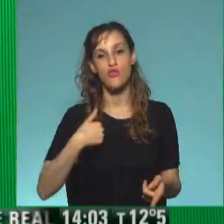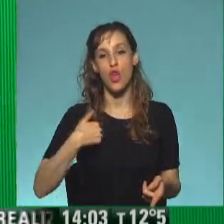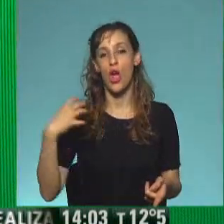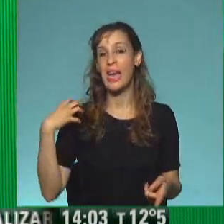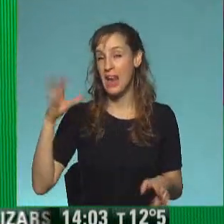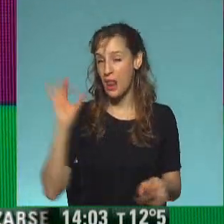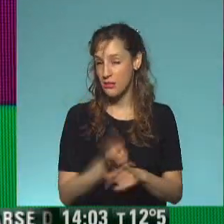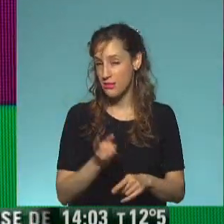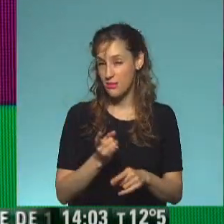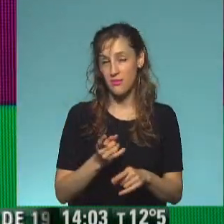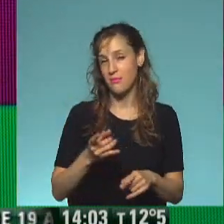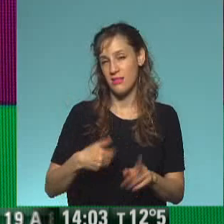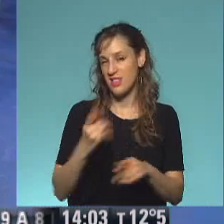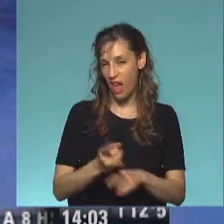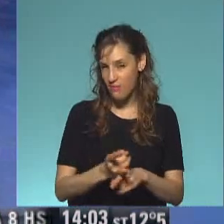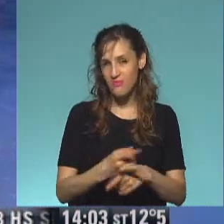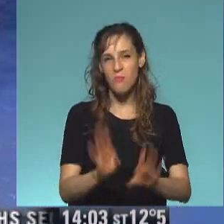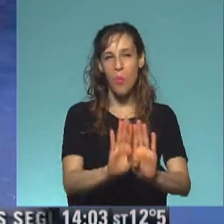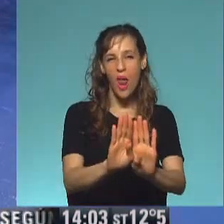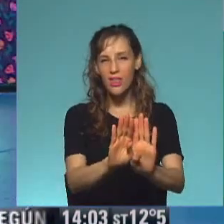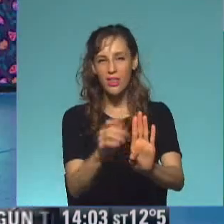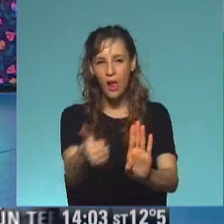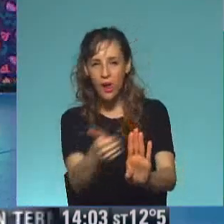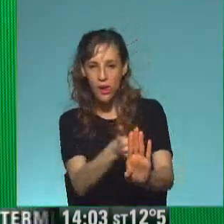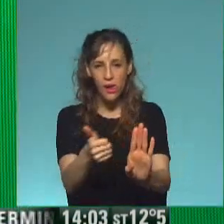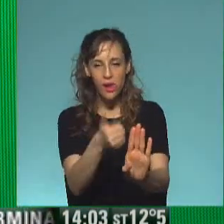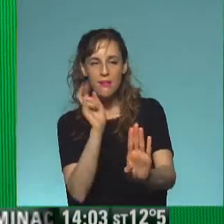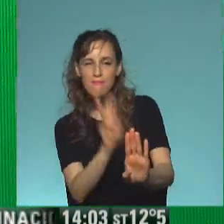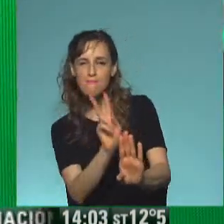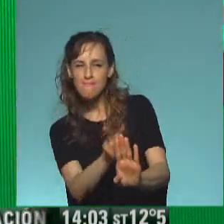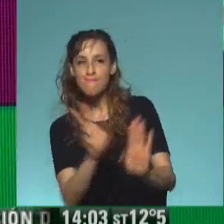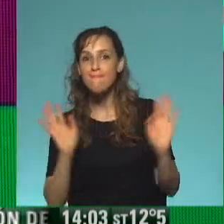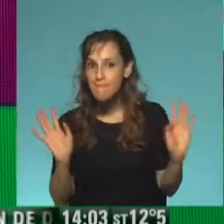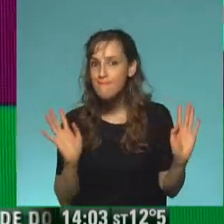atrás de la puerta así, escuchando todo lo que dice. Con un vaso. Nuria, ¿te lastimaste los dedos?